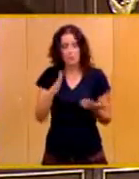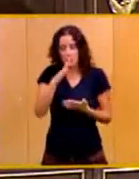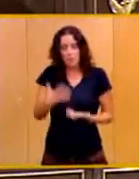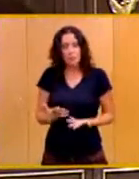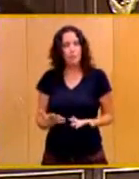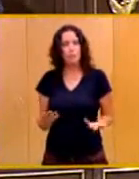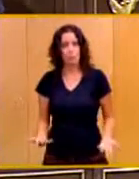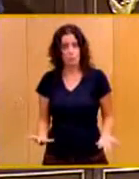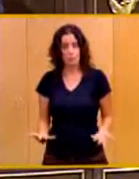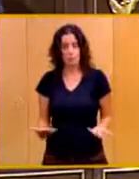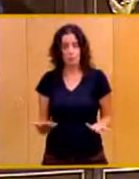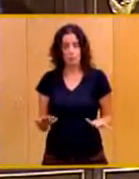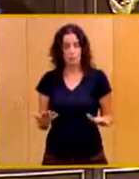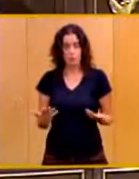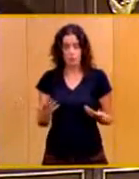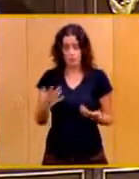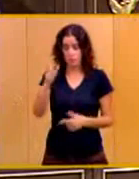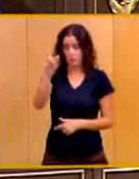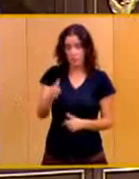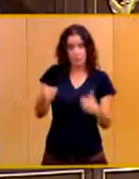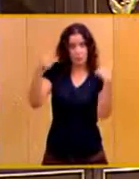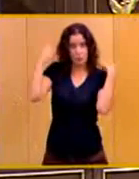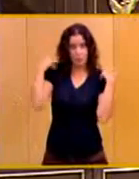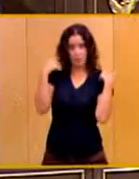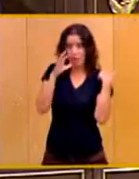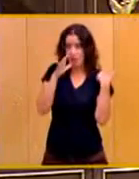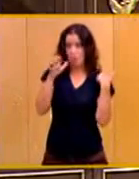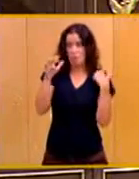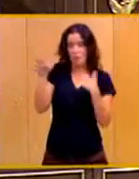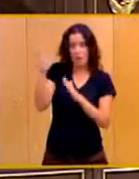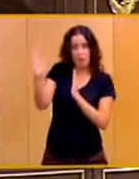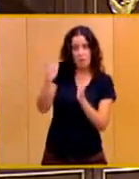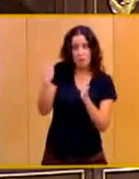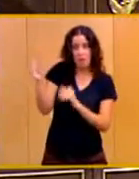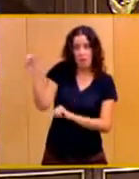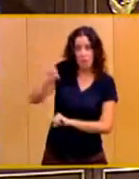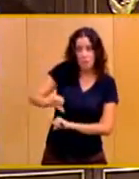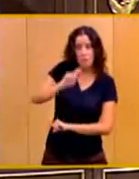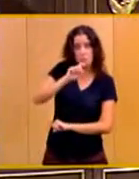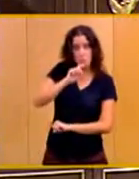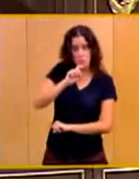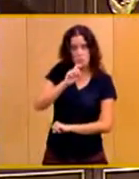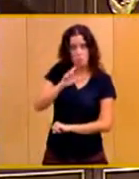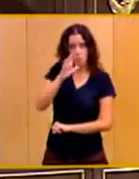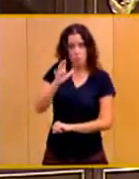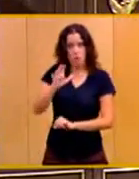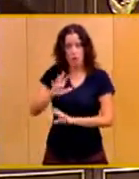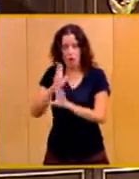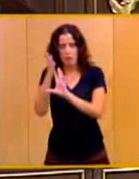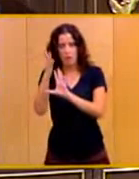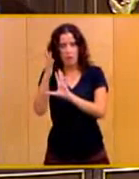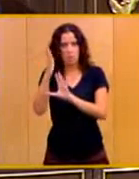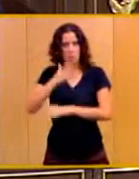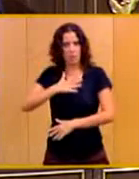que el principal responsable de este descalabro, inflamado de fervor patriótico y alegando sentido de